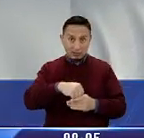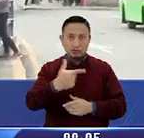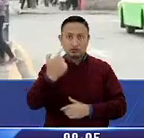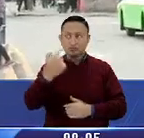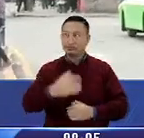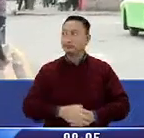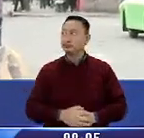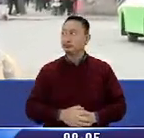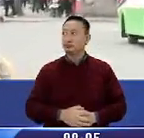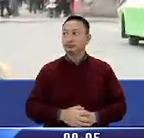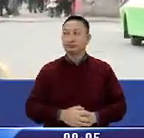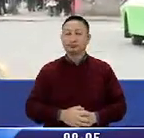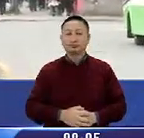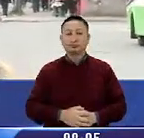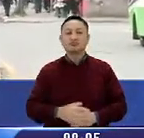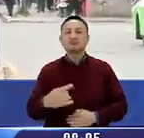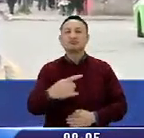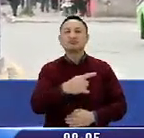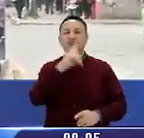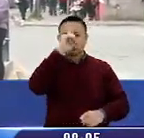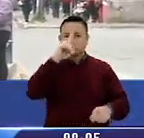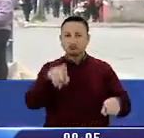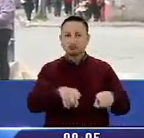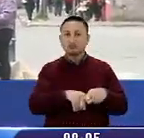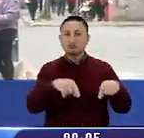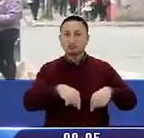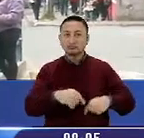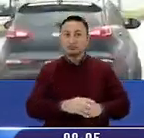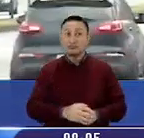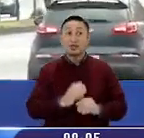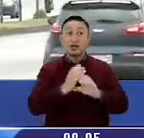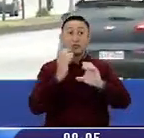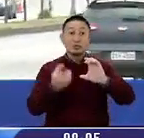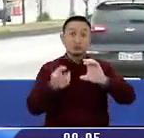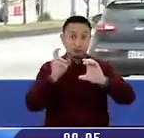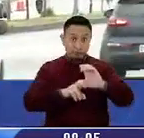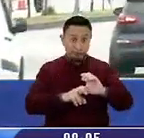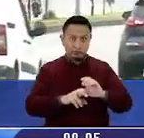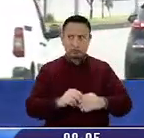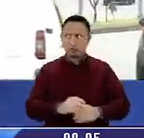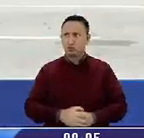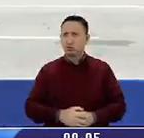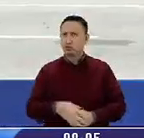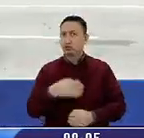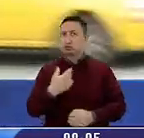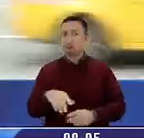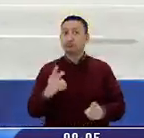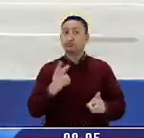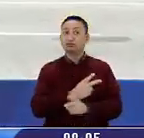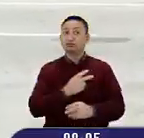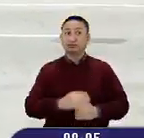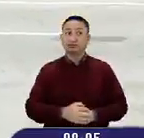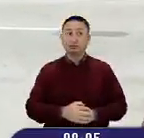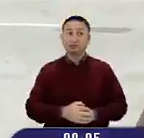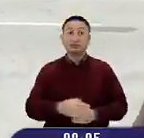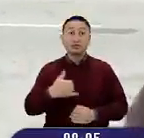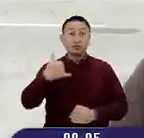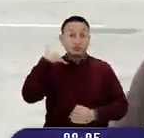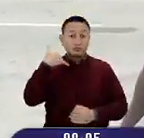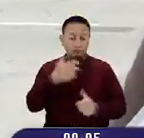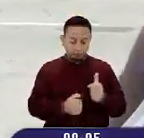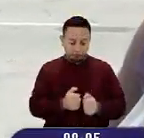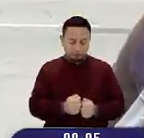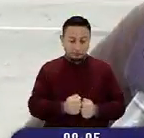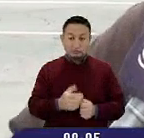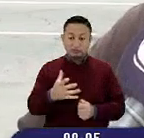unidad. Los usuarios coinciden. No se puede tomar el bus. Hablan de la grave situación. Yo estaba con mi teléfono y